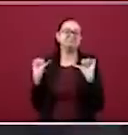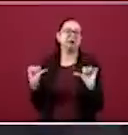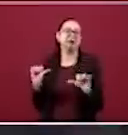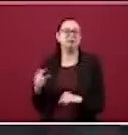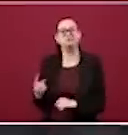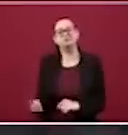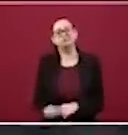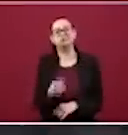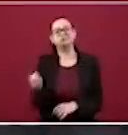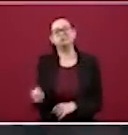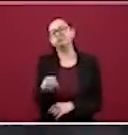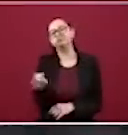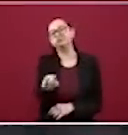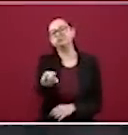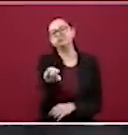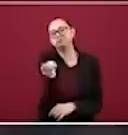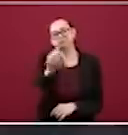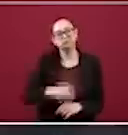eternos.